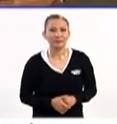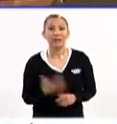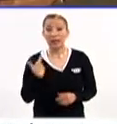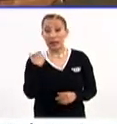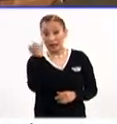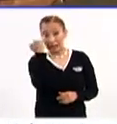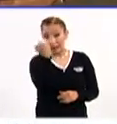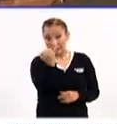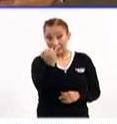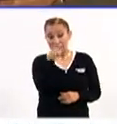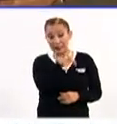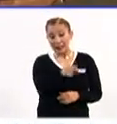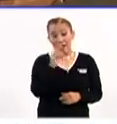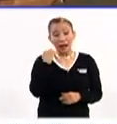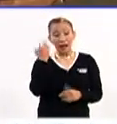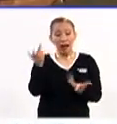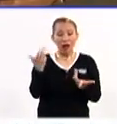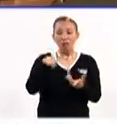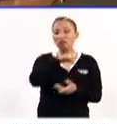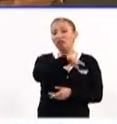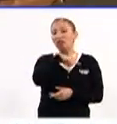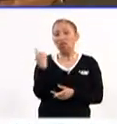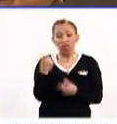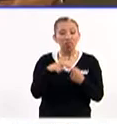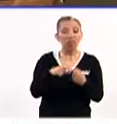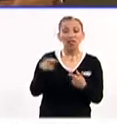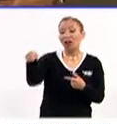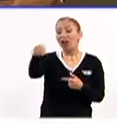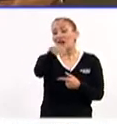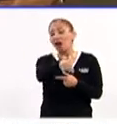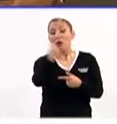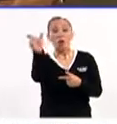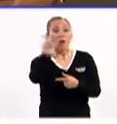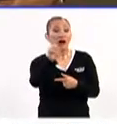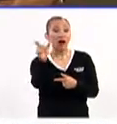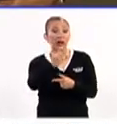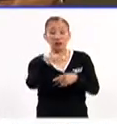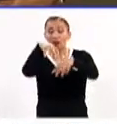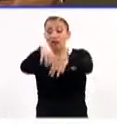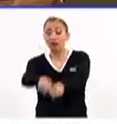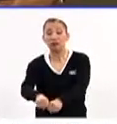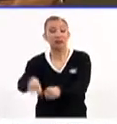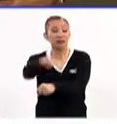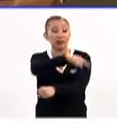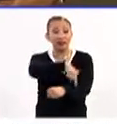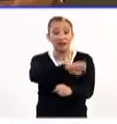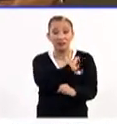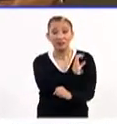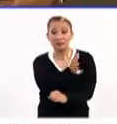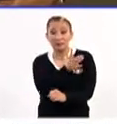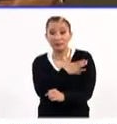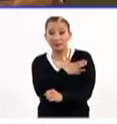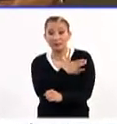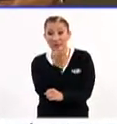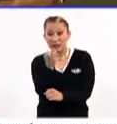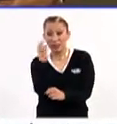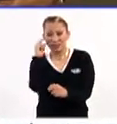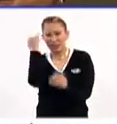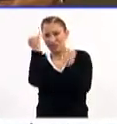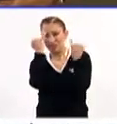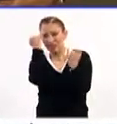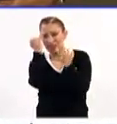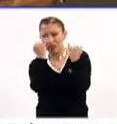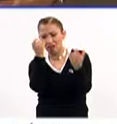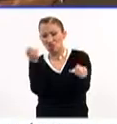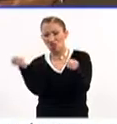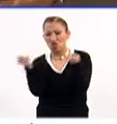la idea de que la visión de los vencidos, la idea de que cuando nos conquistaron los españoles, este tipo de visiones